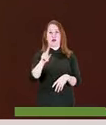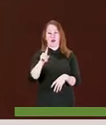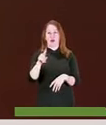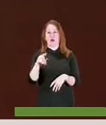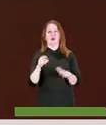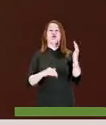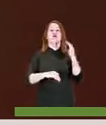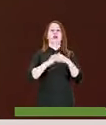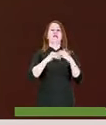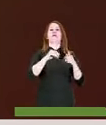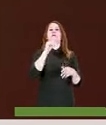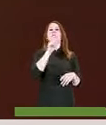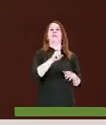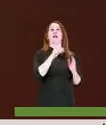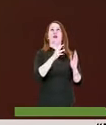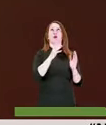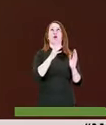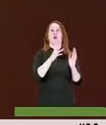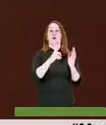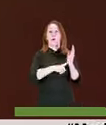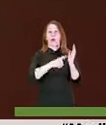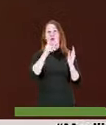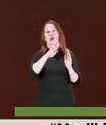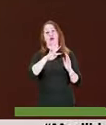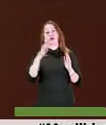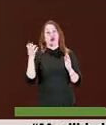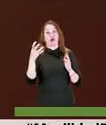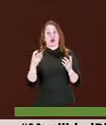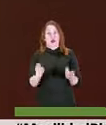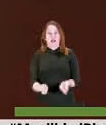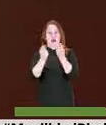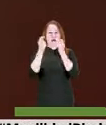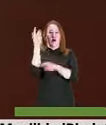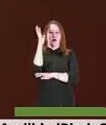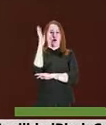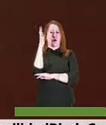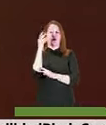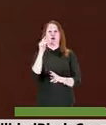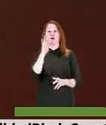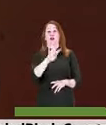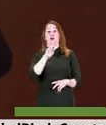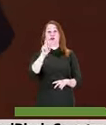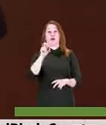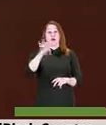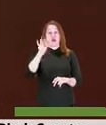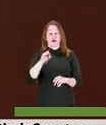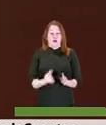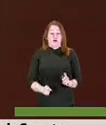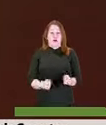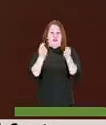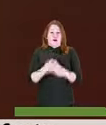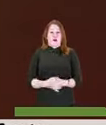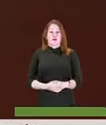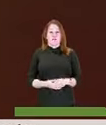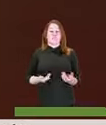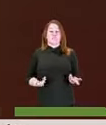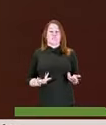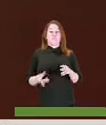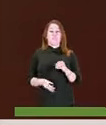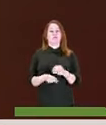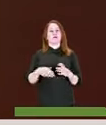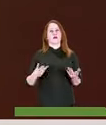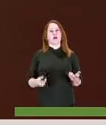a 1.405 árboles que se salvaron. Es decir, 47% de árboles más que se salvaron. Pero al final el proyecto además va a tener alrededor